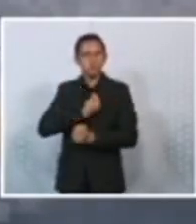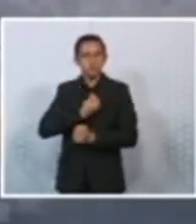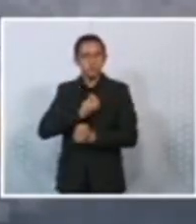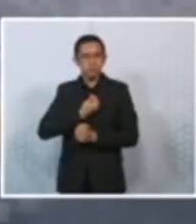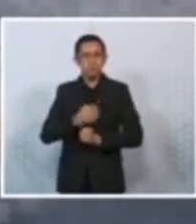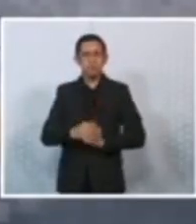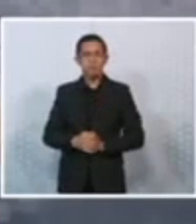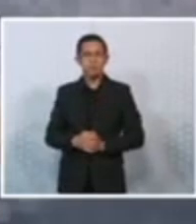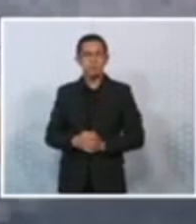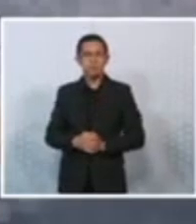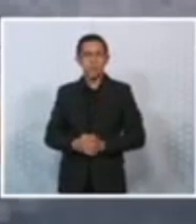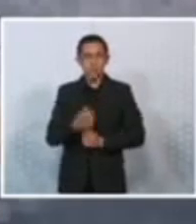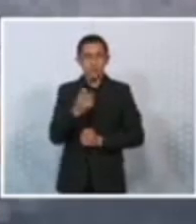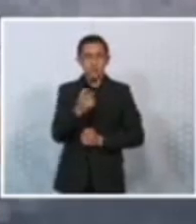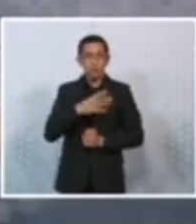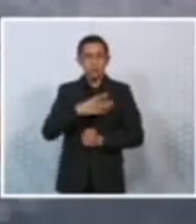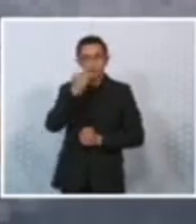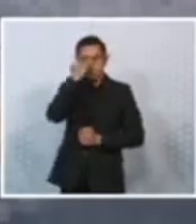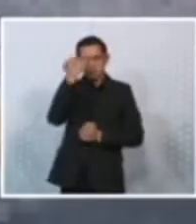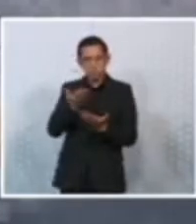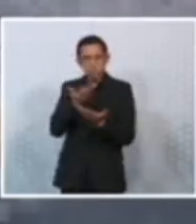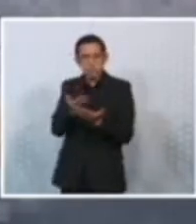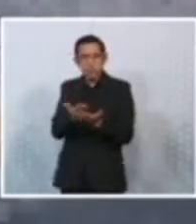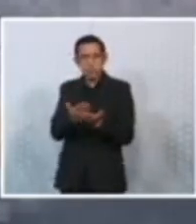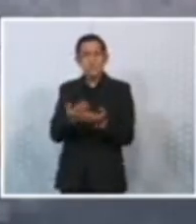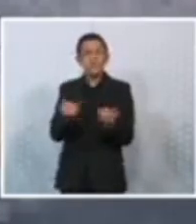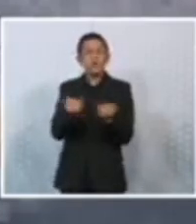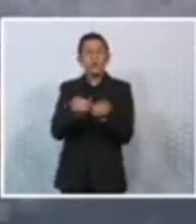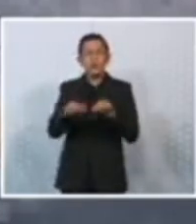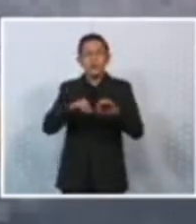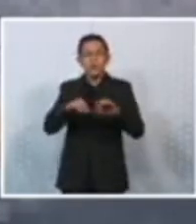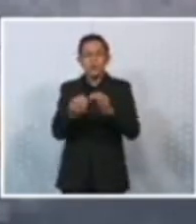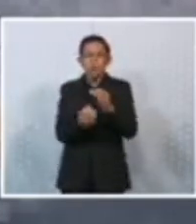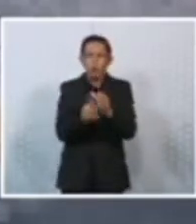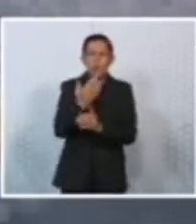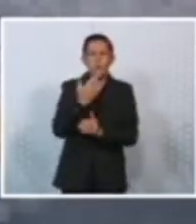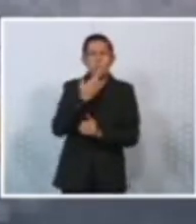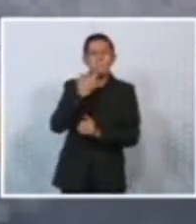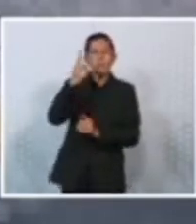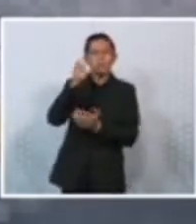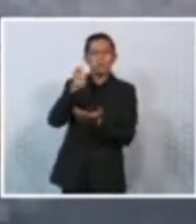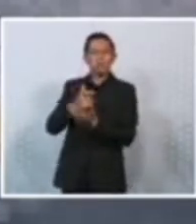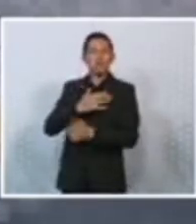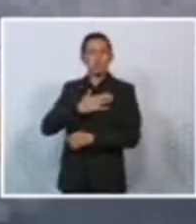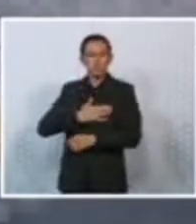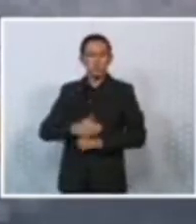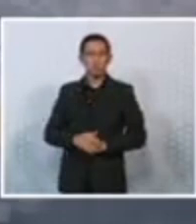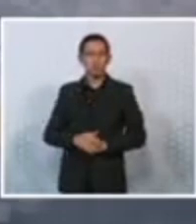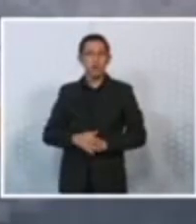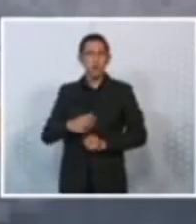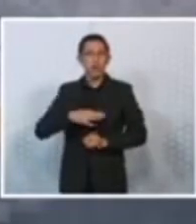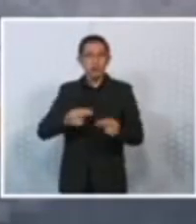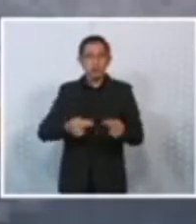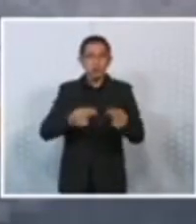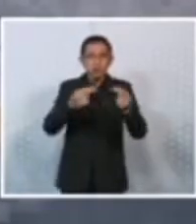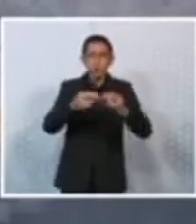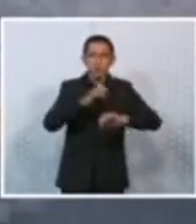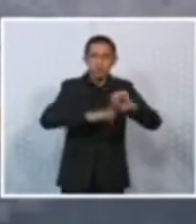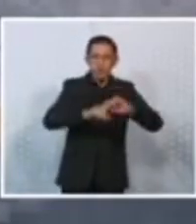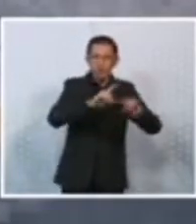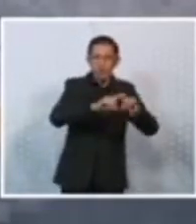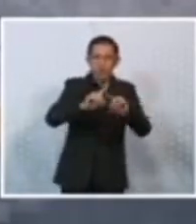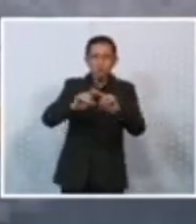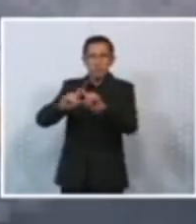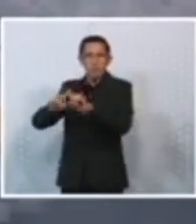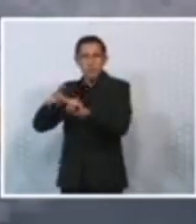y económicas vamos a crear nuevos y mejores empleos la diversificación económica será la clave para que